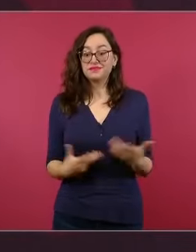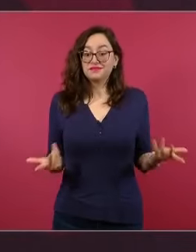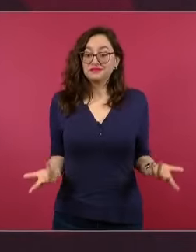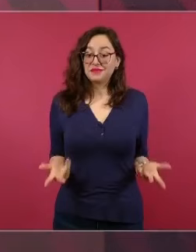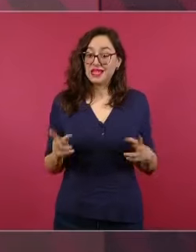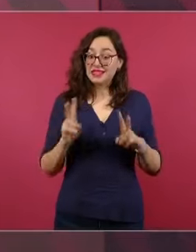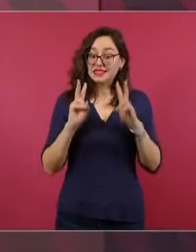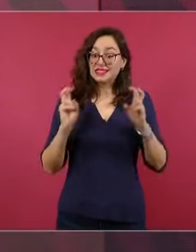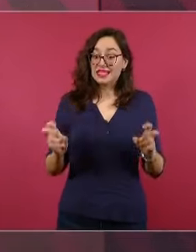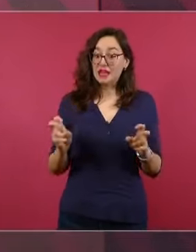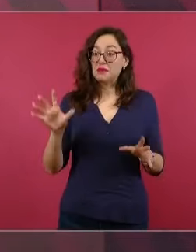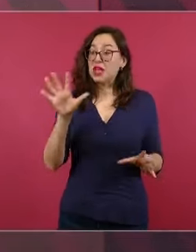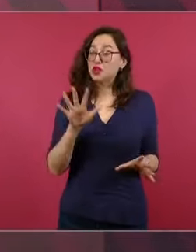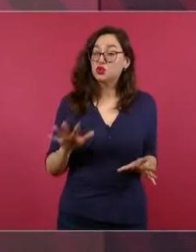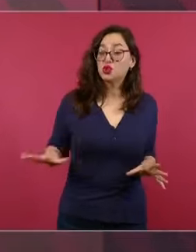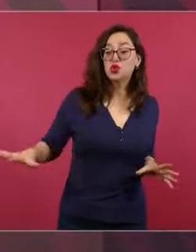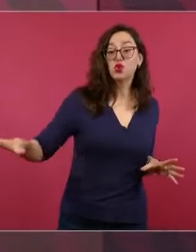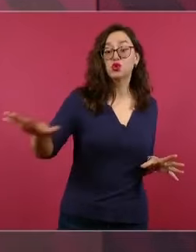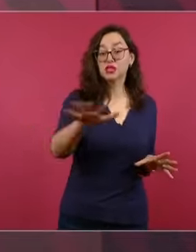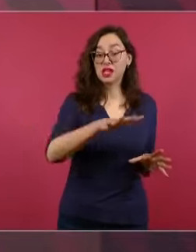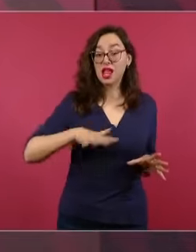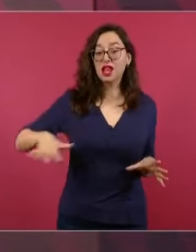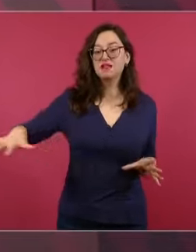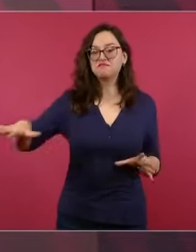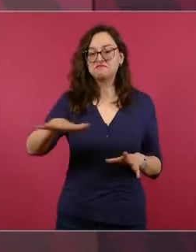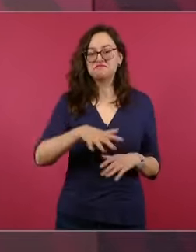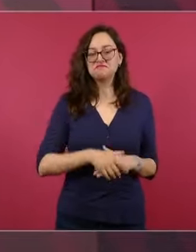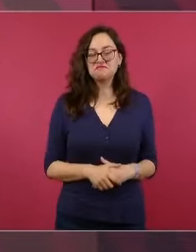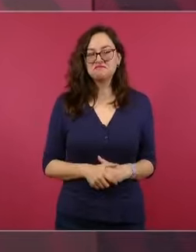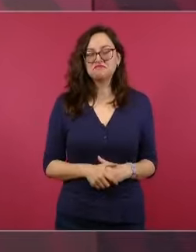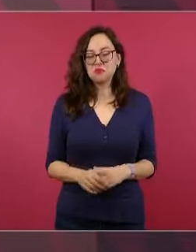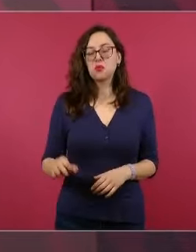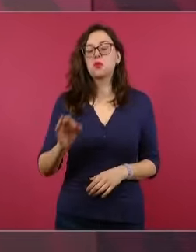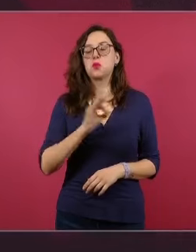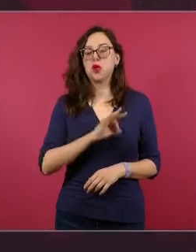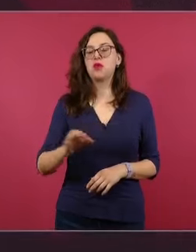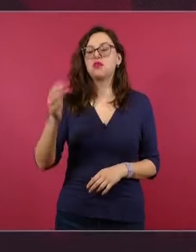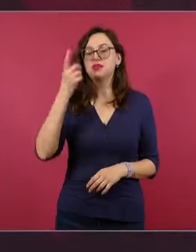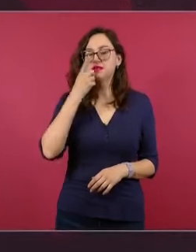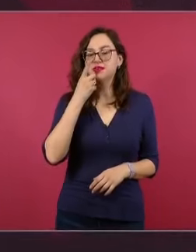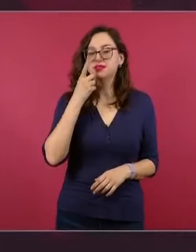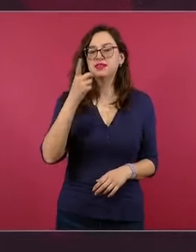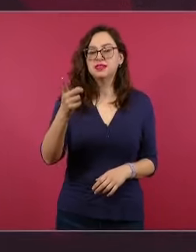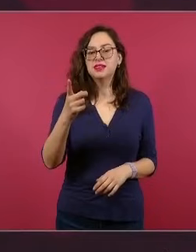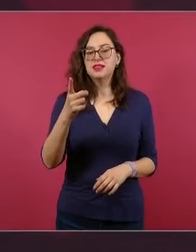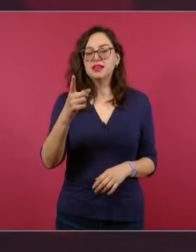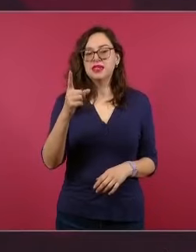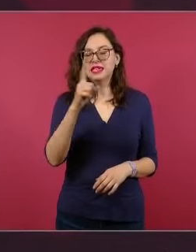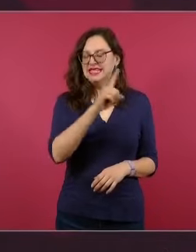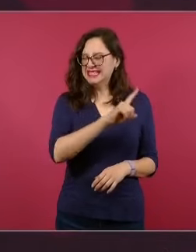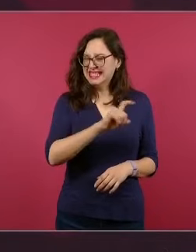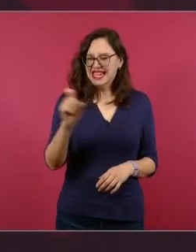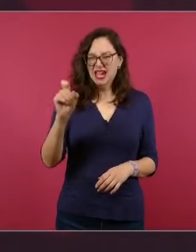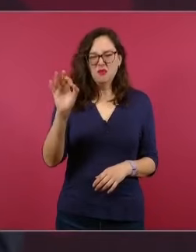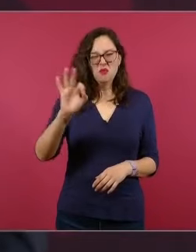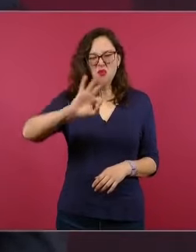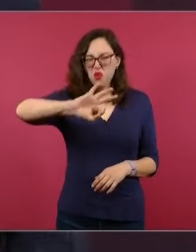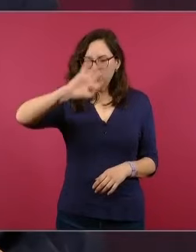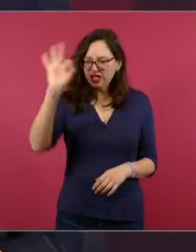garantizar al 100% que no hay un país que tenga un